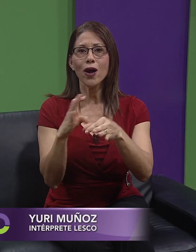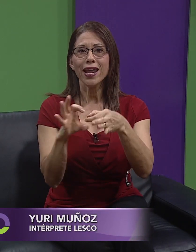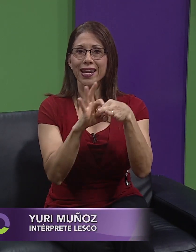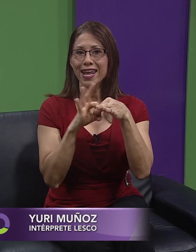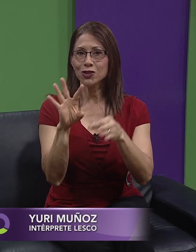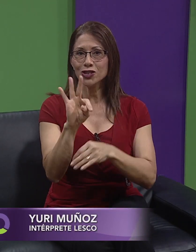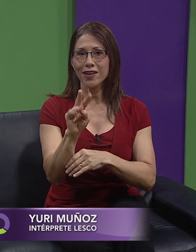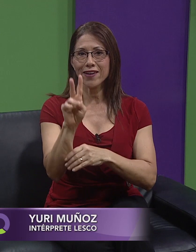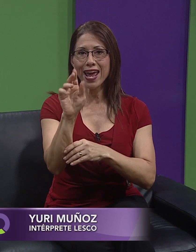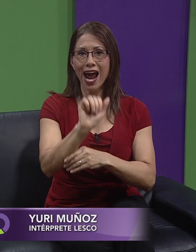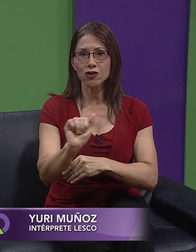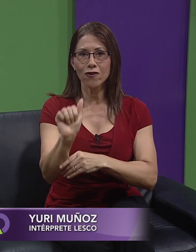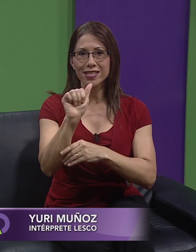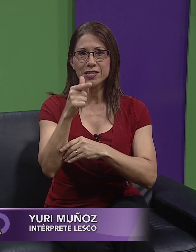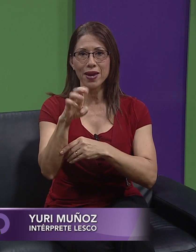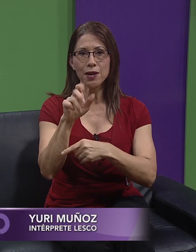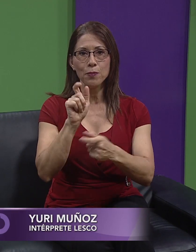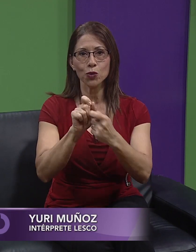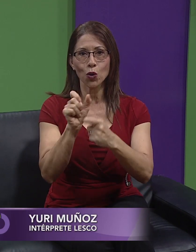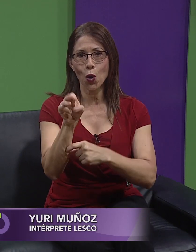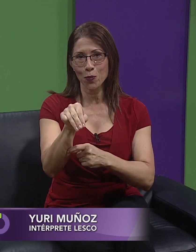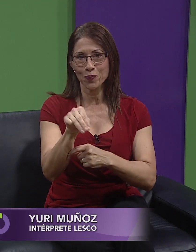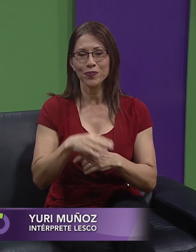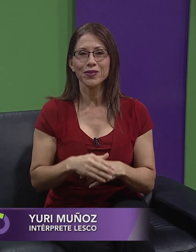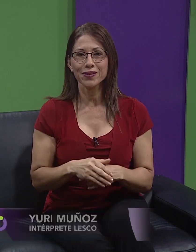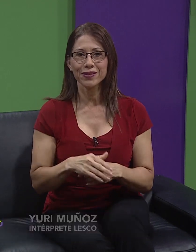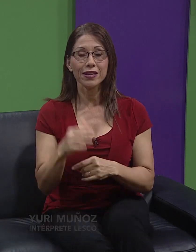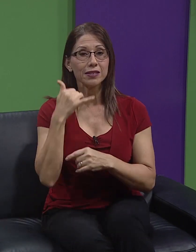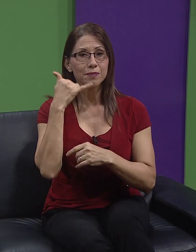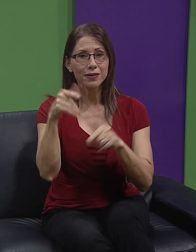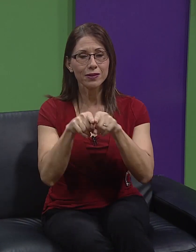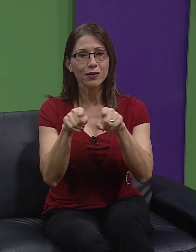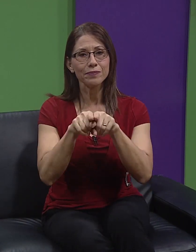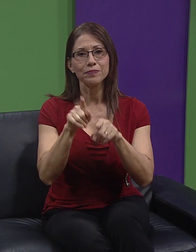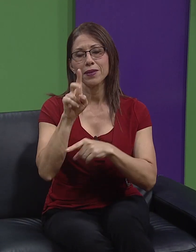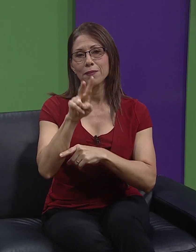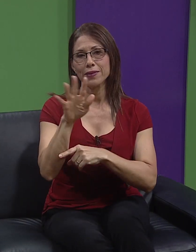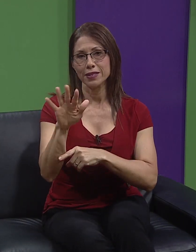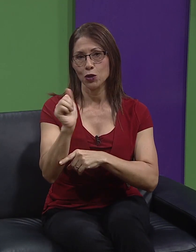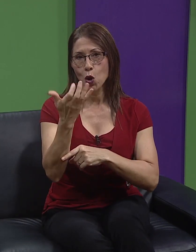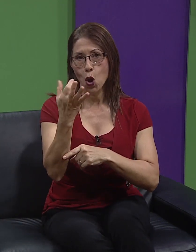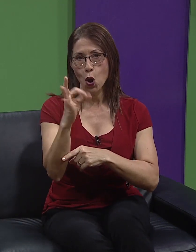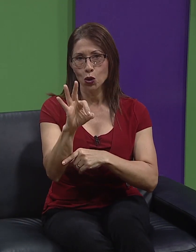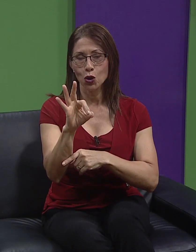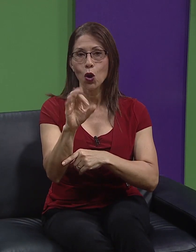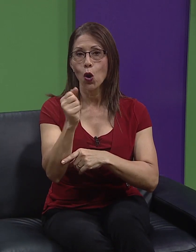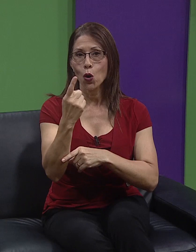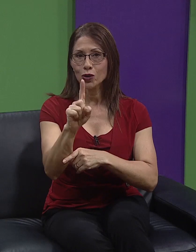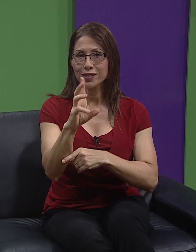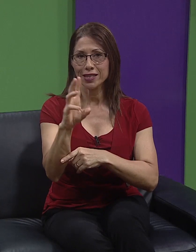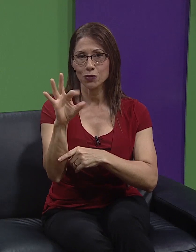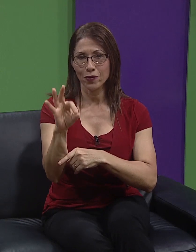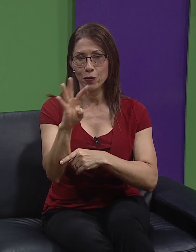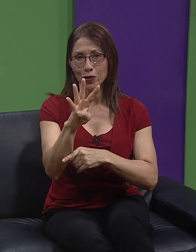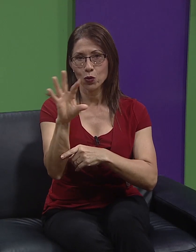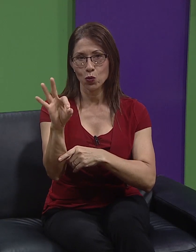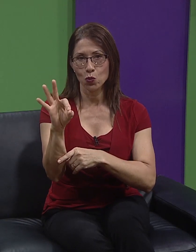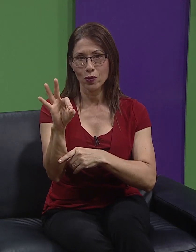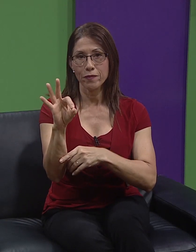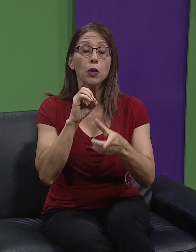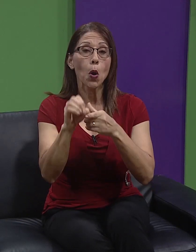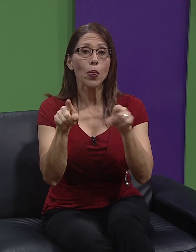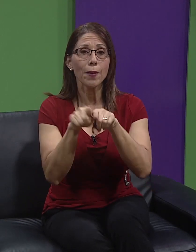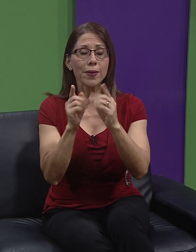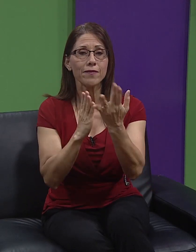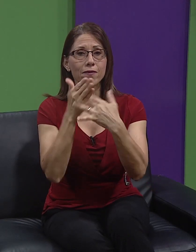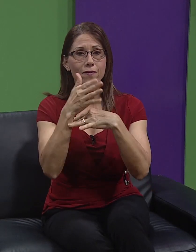correo Nexostv Arroba Gmail Punto com También llamando El 25 11 69 49 O buscándonos